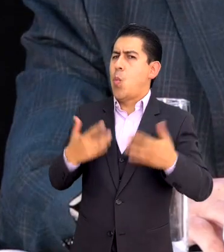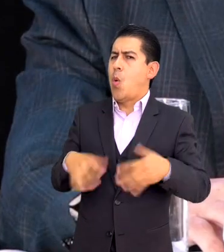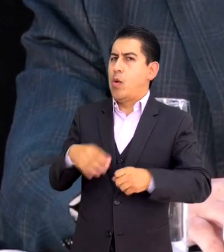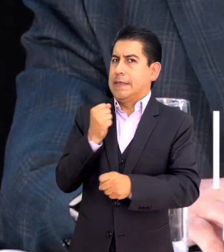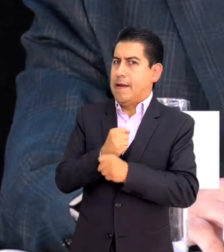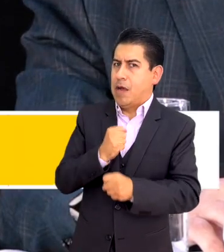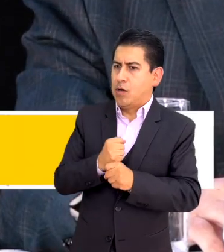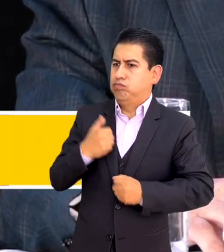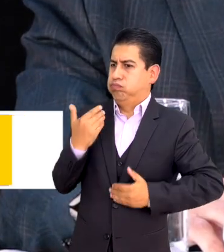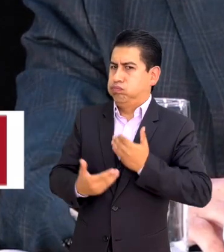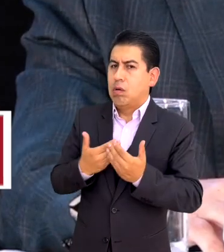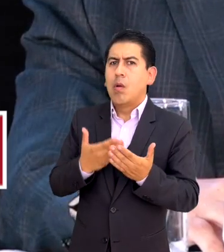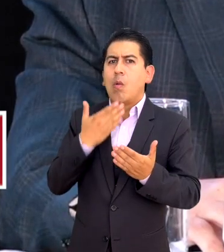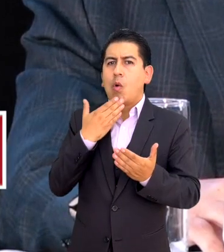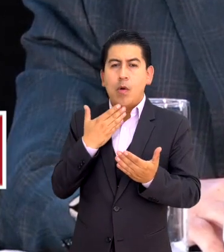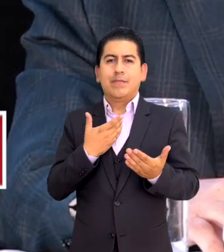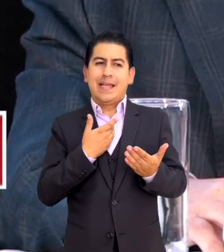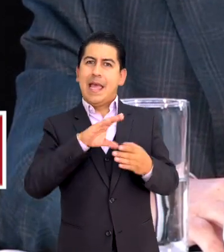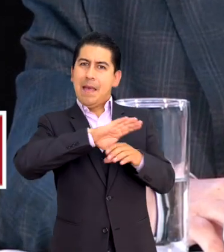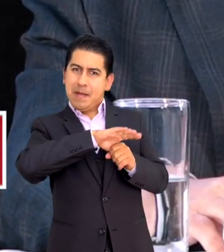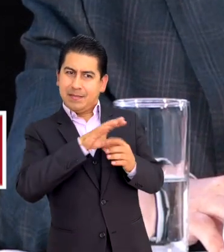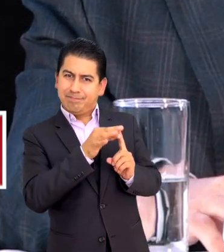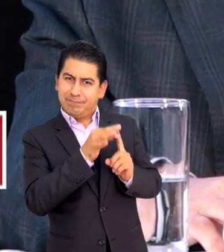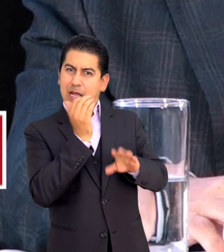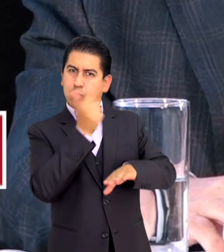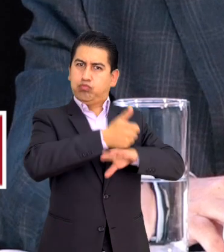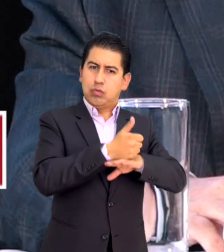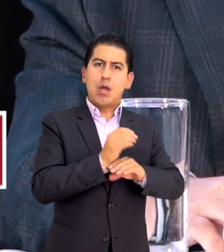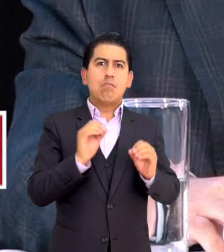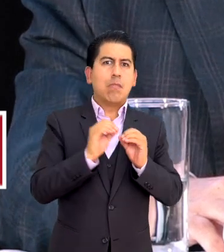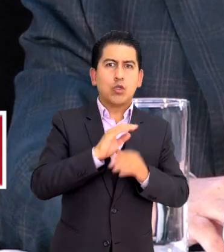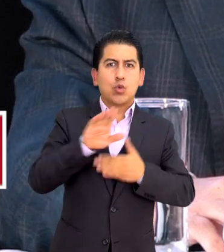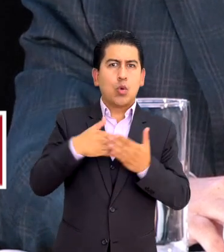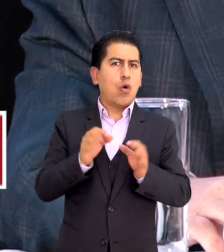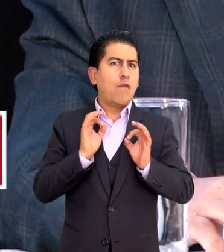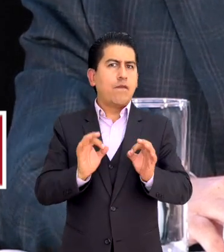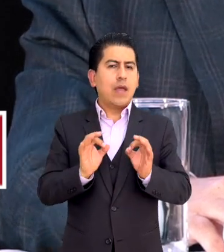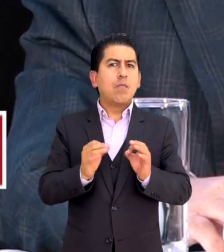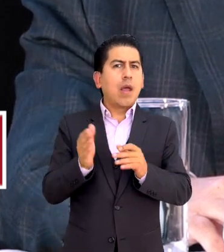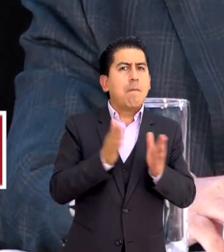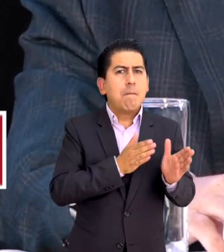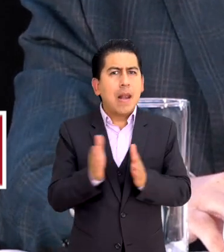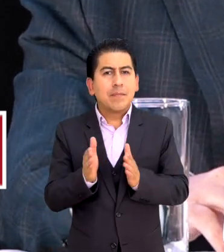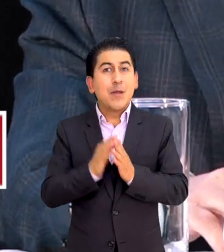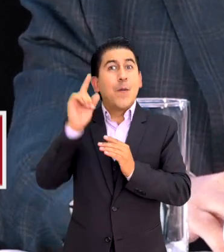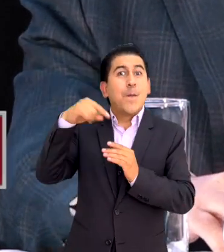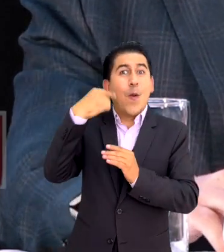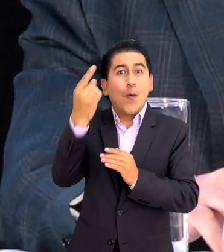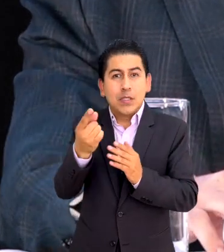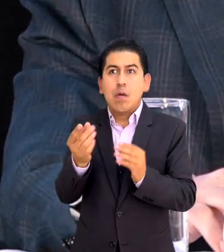el trabajo que se ha realizado en coordinación con la Cancillería para que la logística esté a tiempo para